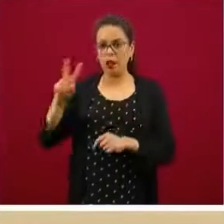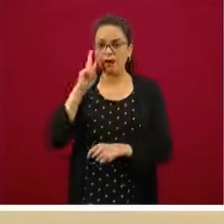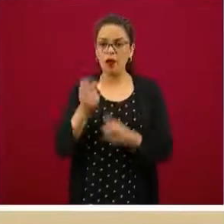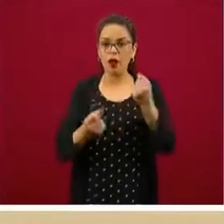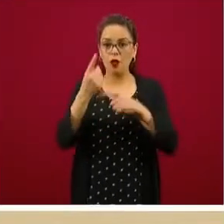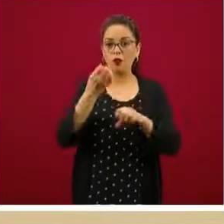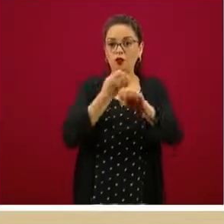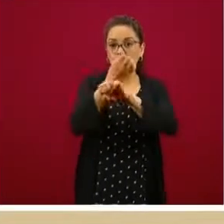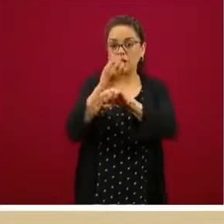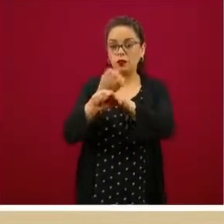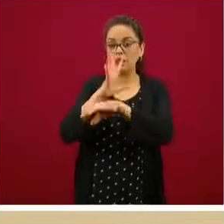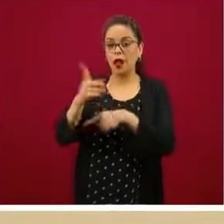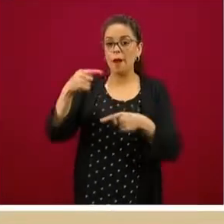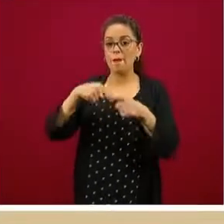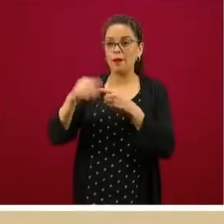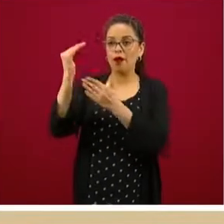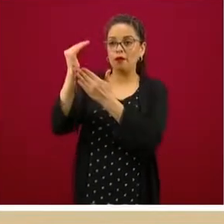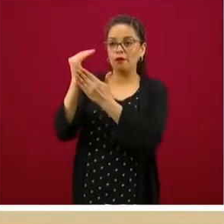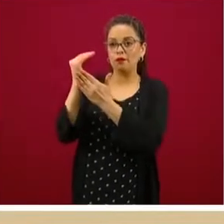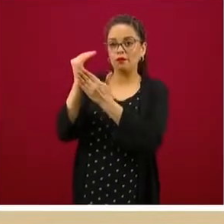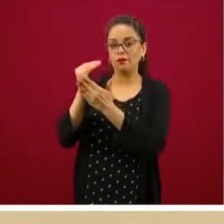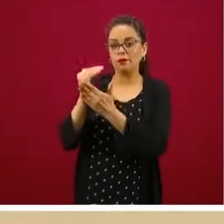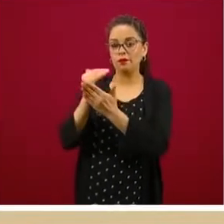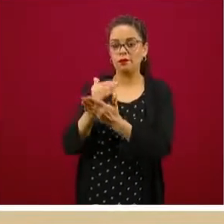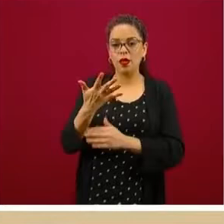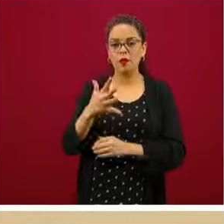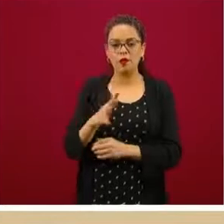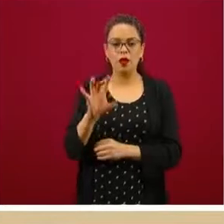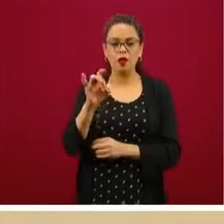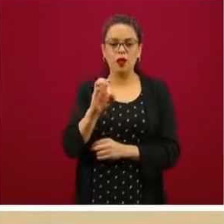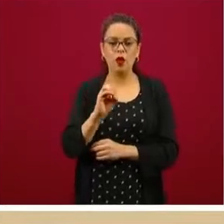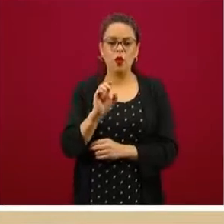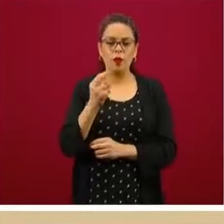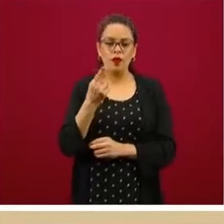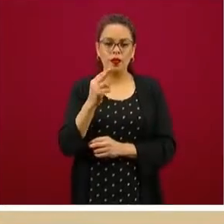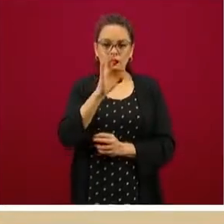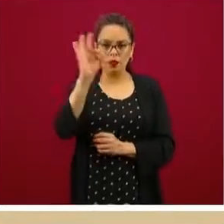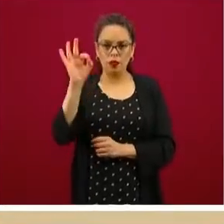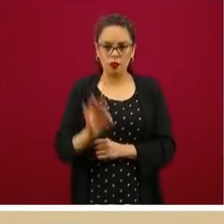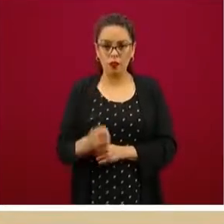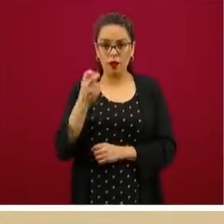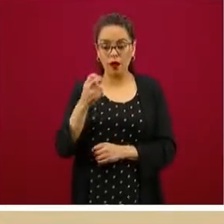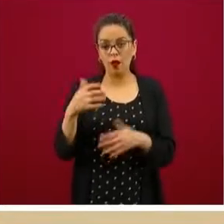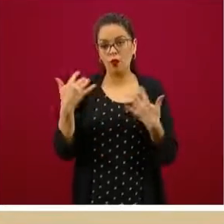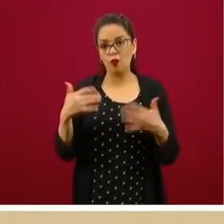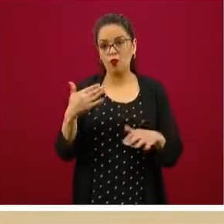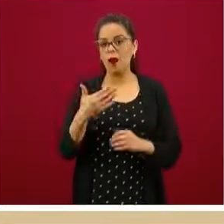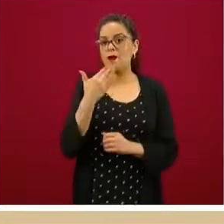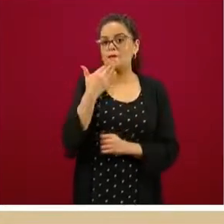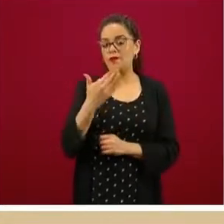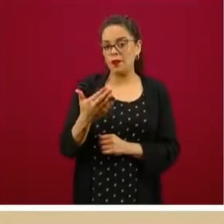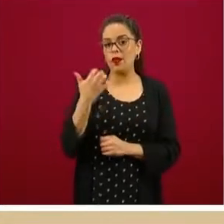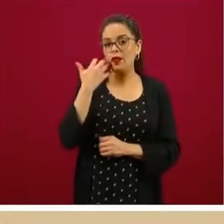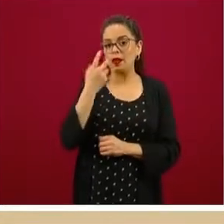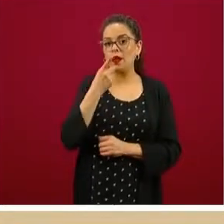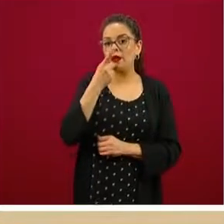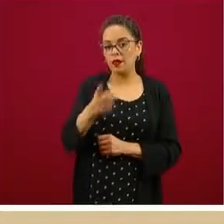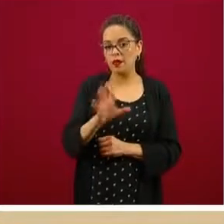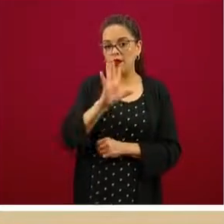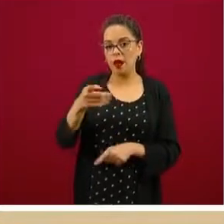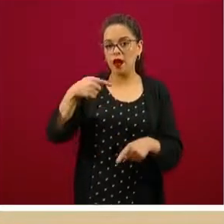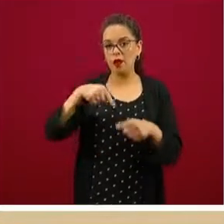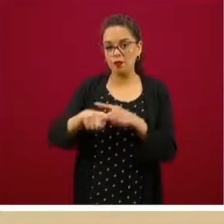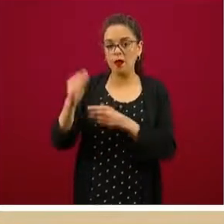a reducir y están alrededor de 30, 25%, y eso es un excelente indicador de que está en